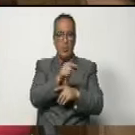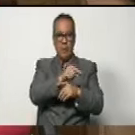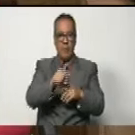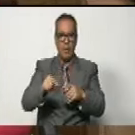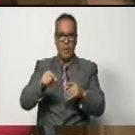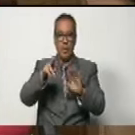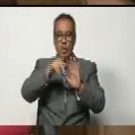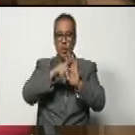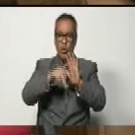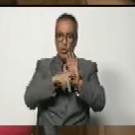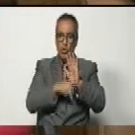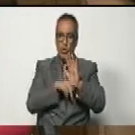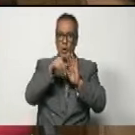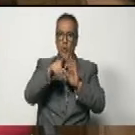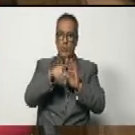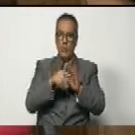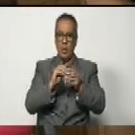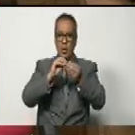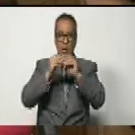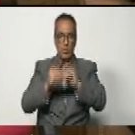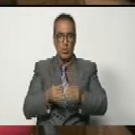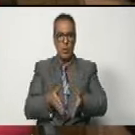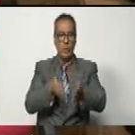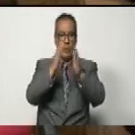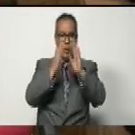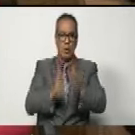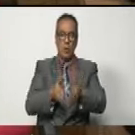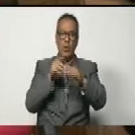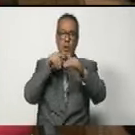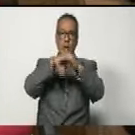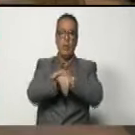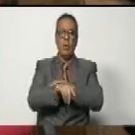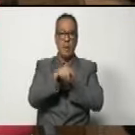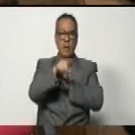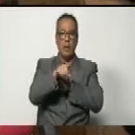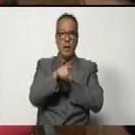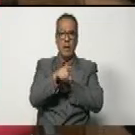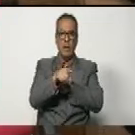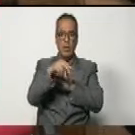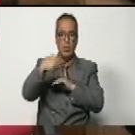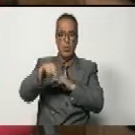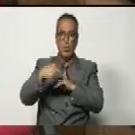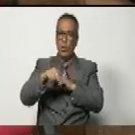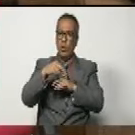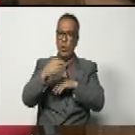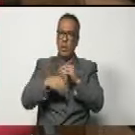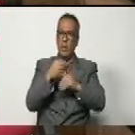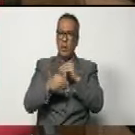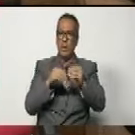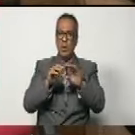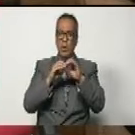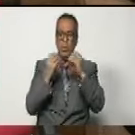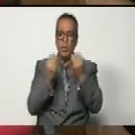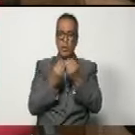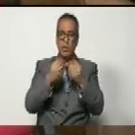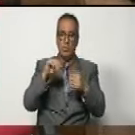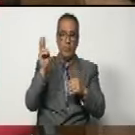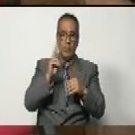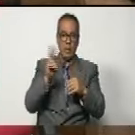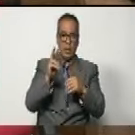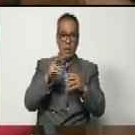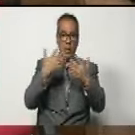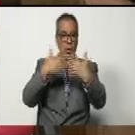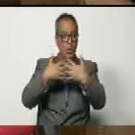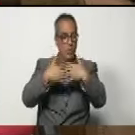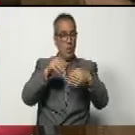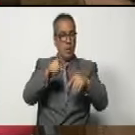las normas sobre barreras arquitectónicas o de accesibilidad o las normas dictadas por la Comisión Venezolana de Normas